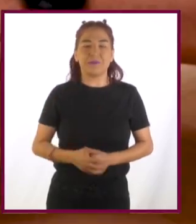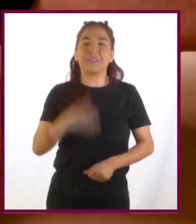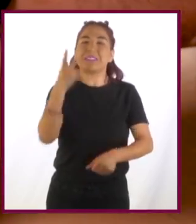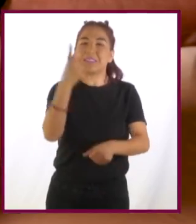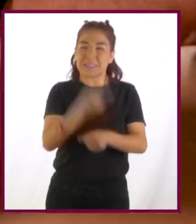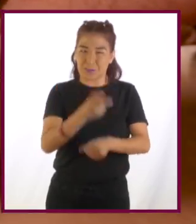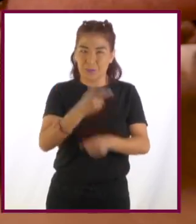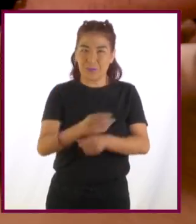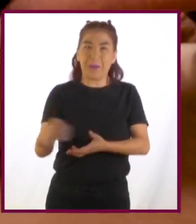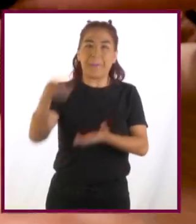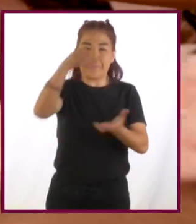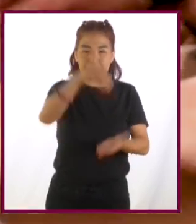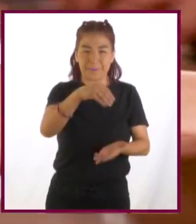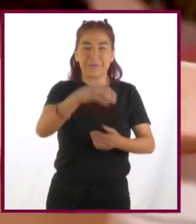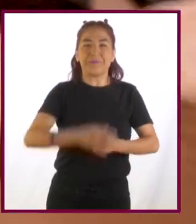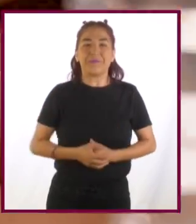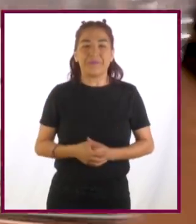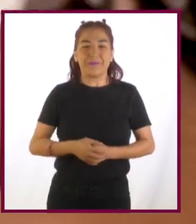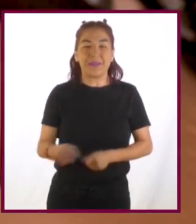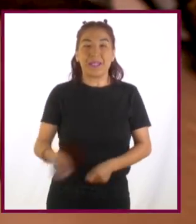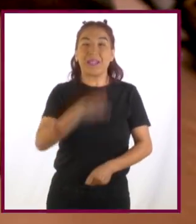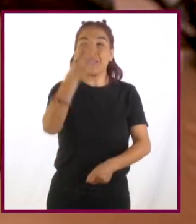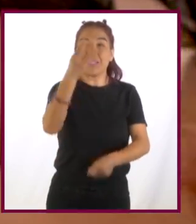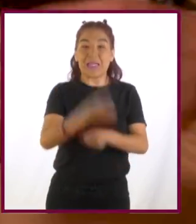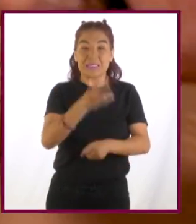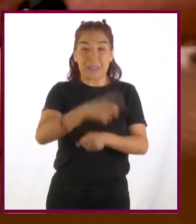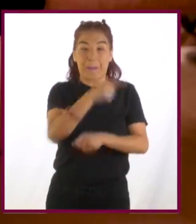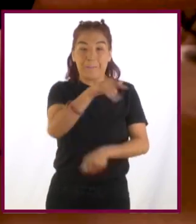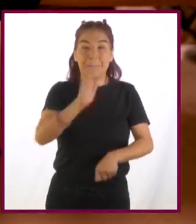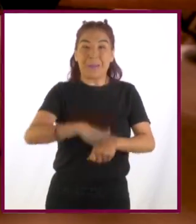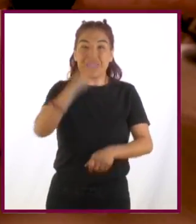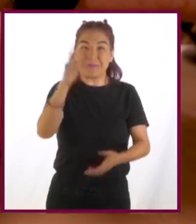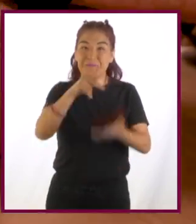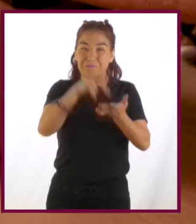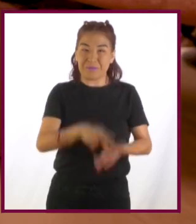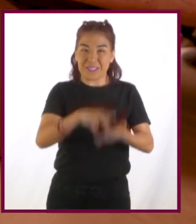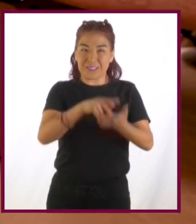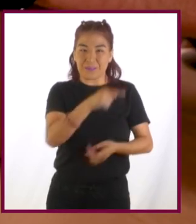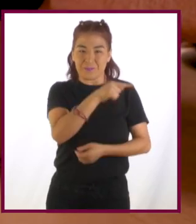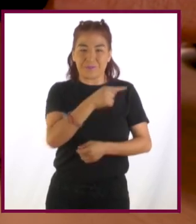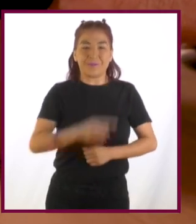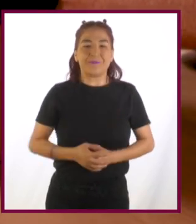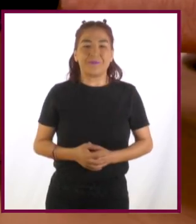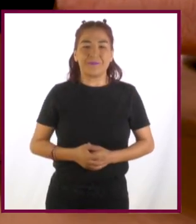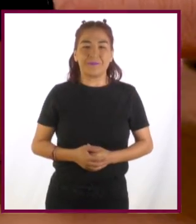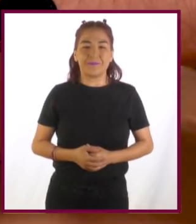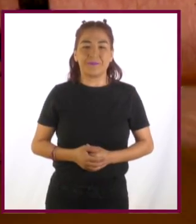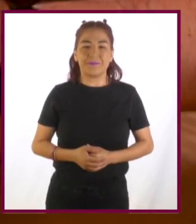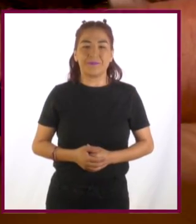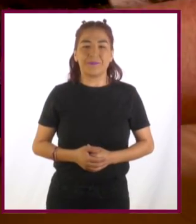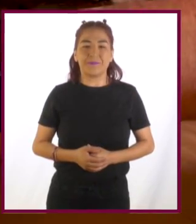18.5. 18.5 con la siguiente bolsita y con la más pesada.